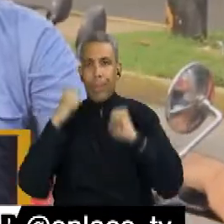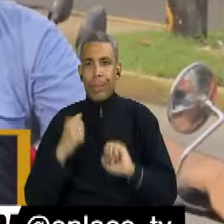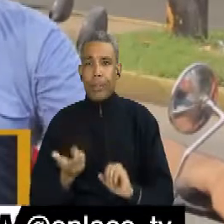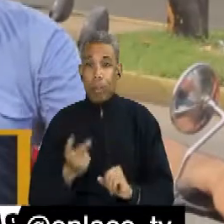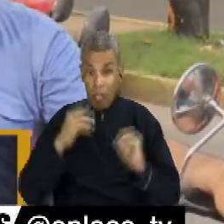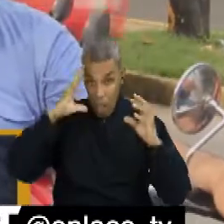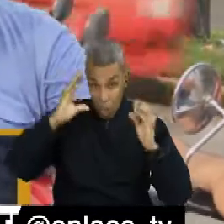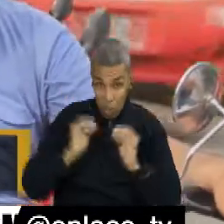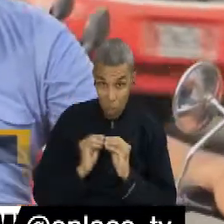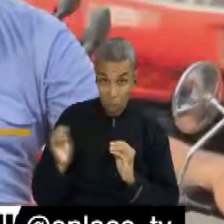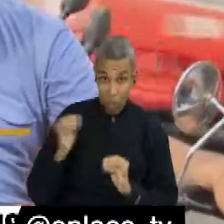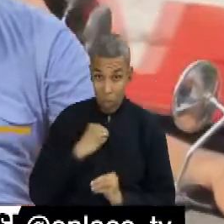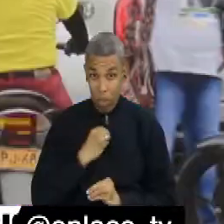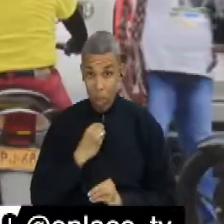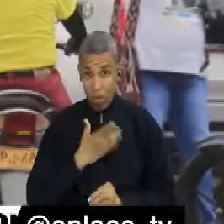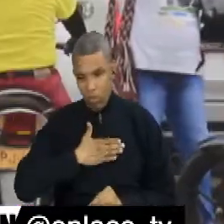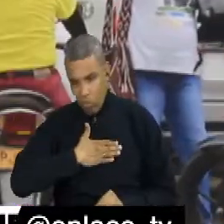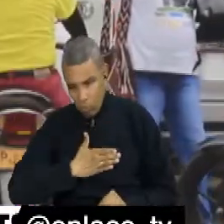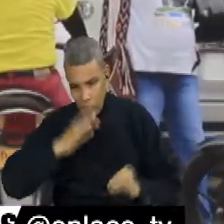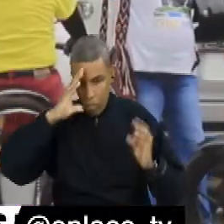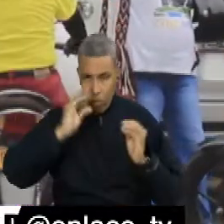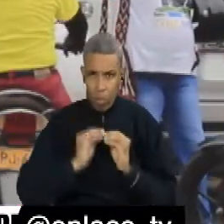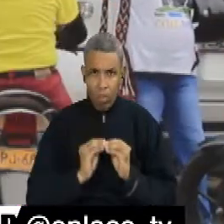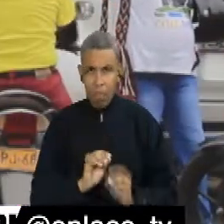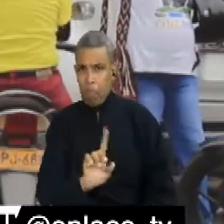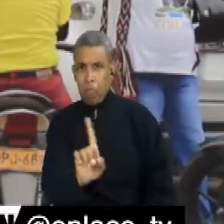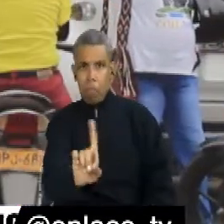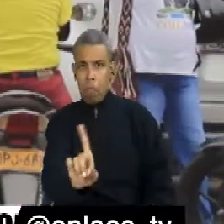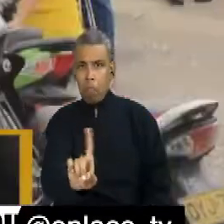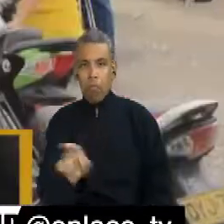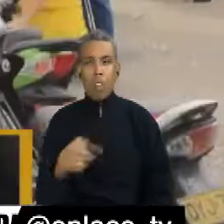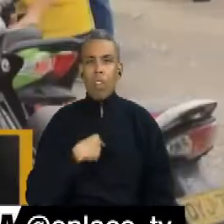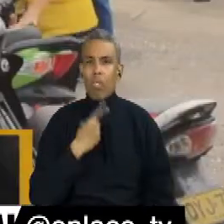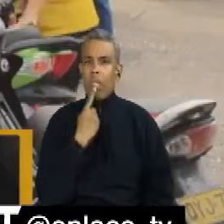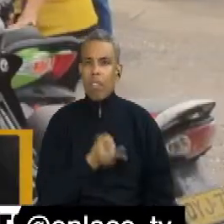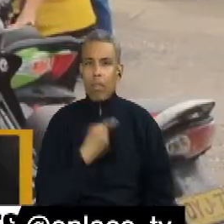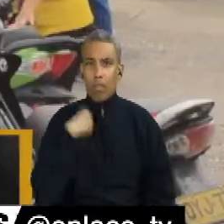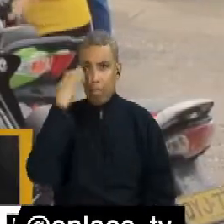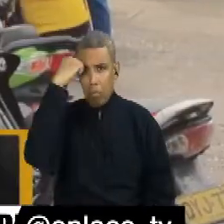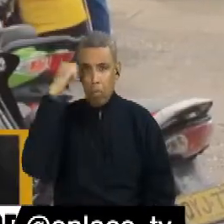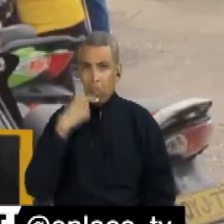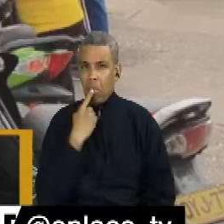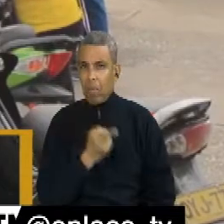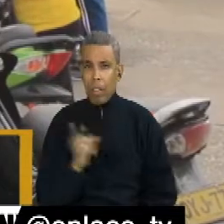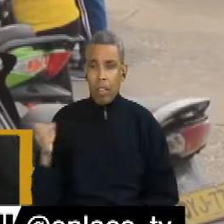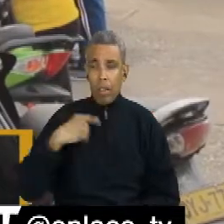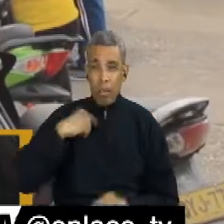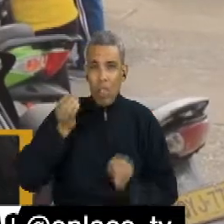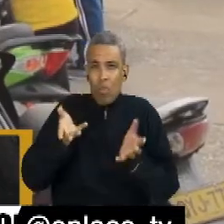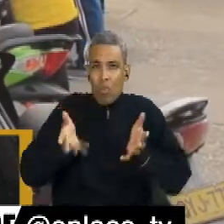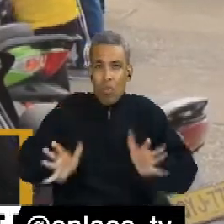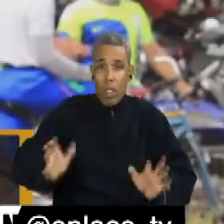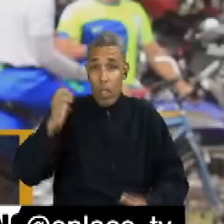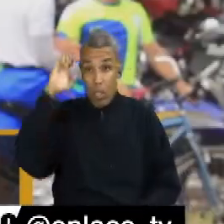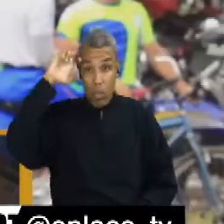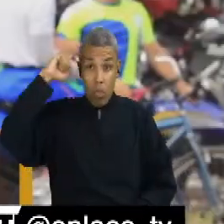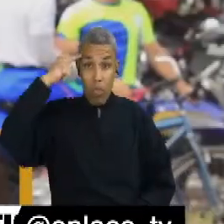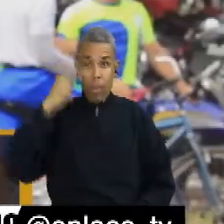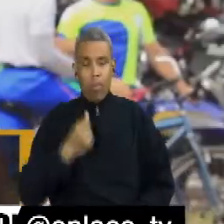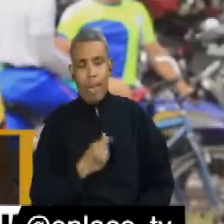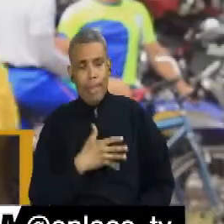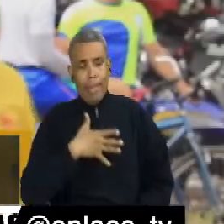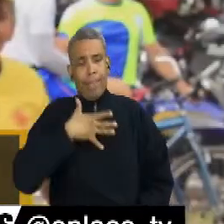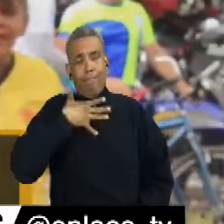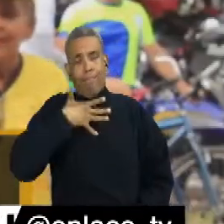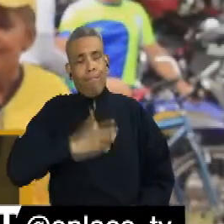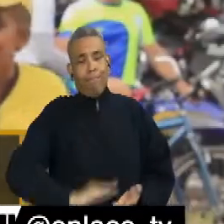que el gobierno nacional no ha tenido voluntad para negociar con ellos porque argumentan no tener dinero para cumplir con algunas de sus peticiones. No puede sentarse en